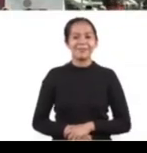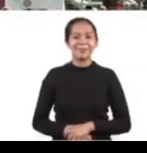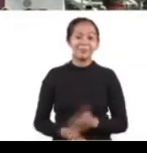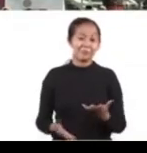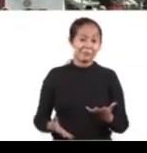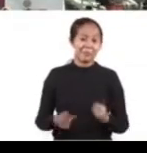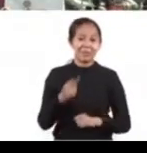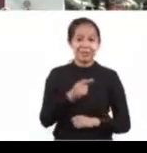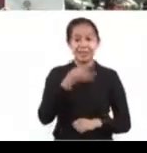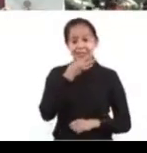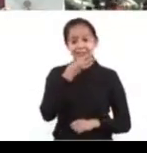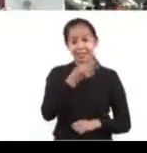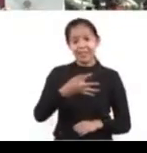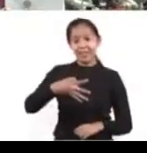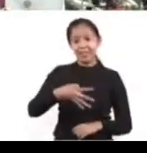¡Wow!